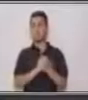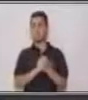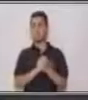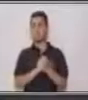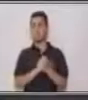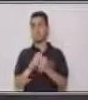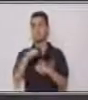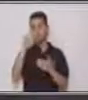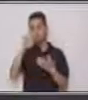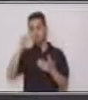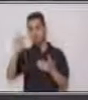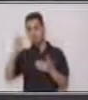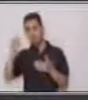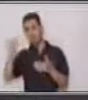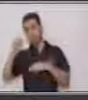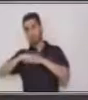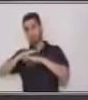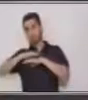un poco más,